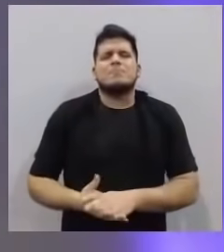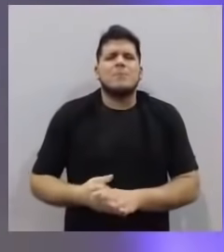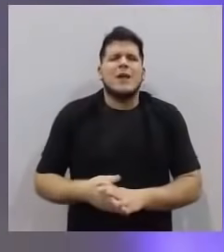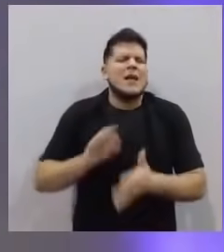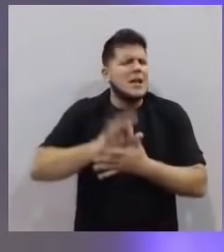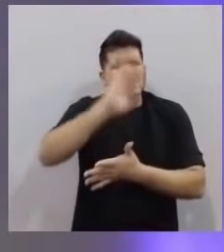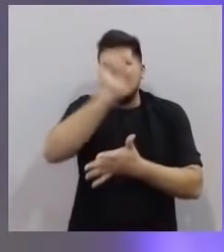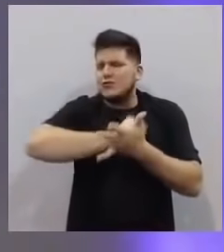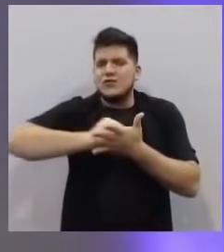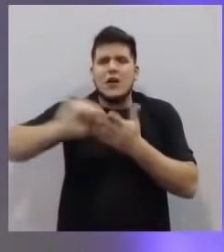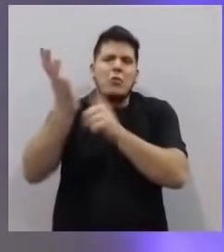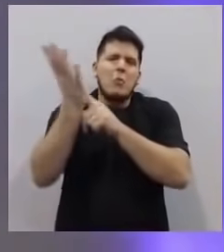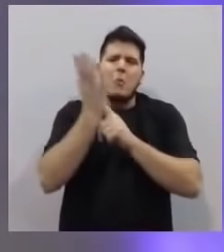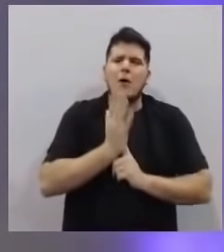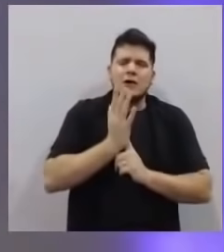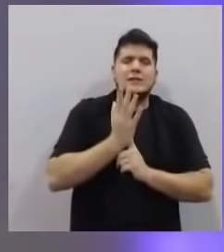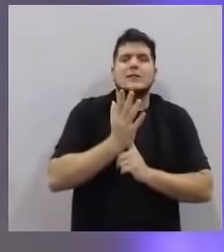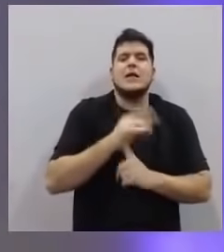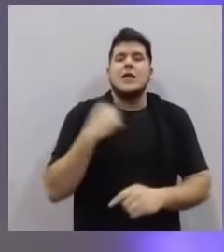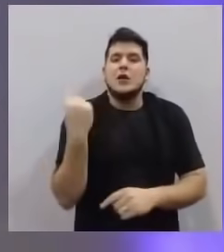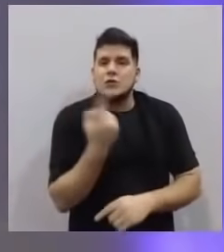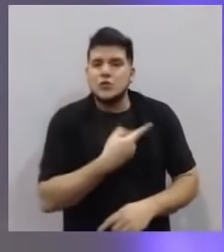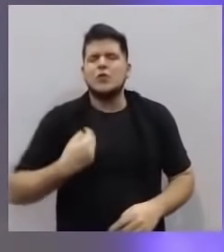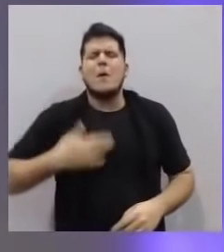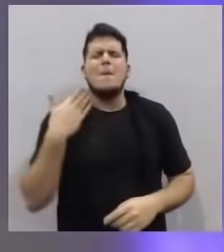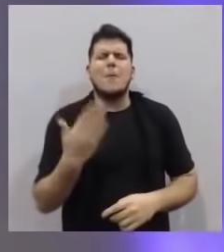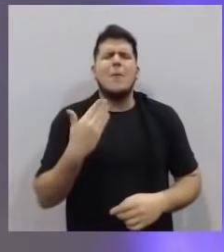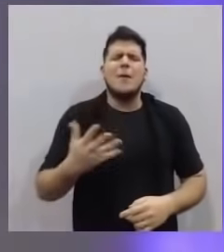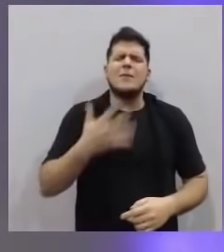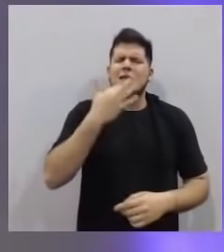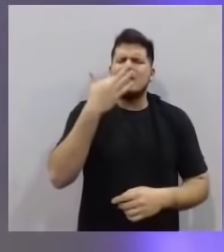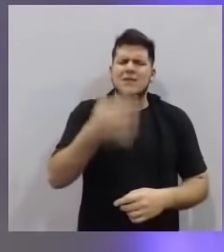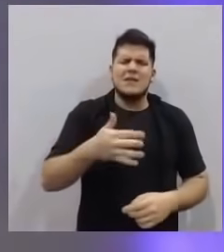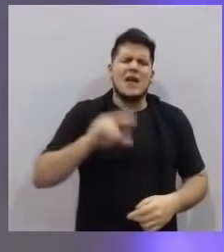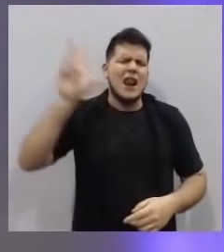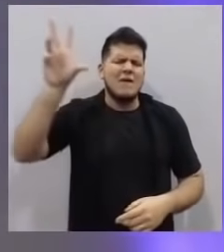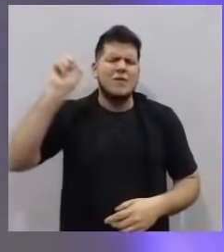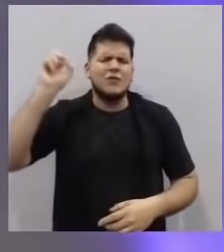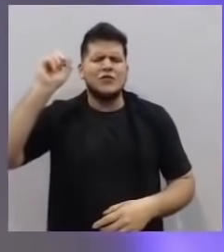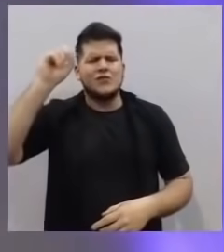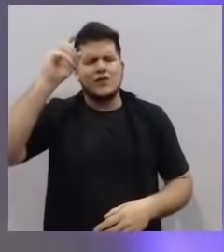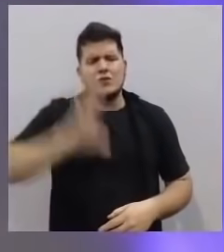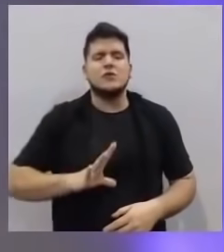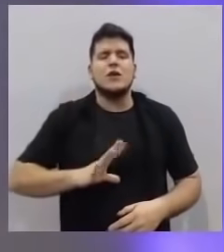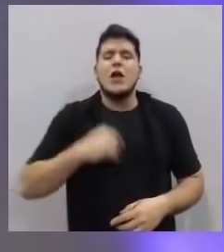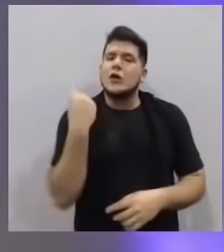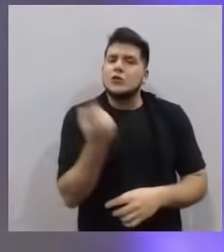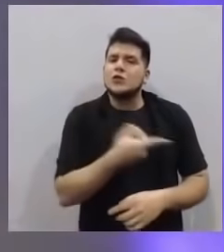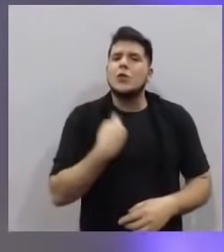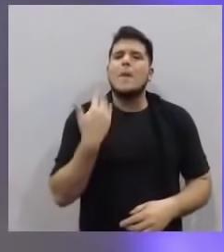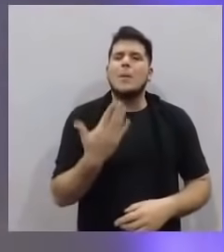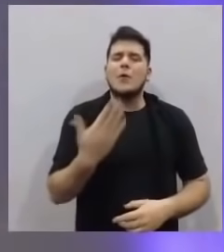entender la voz del padre que nos dice hijo todas mis cosas son tuyas disfrútalo padre